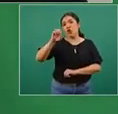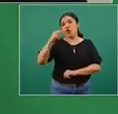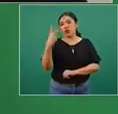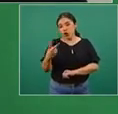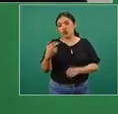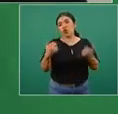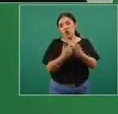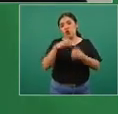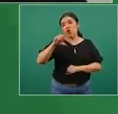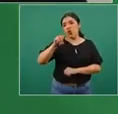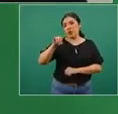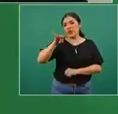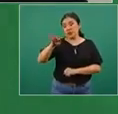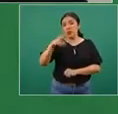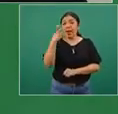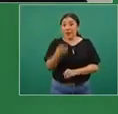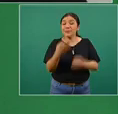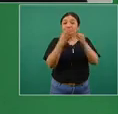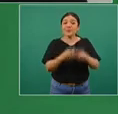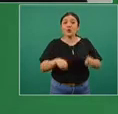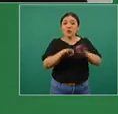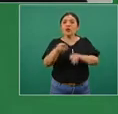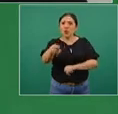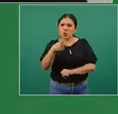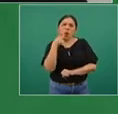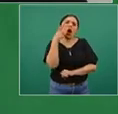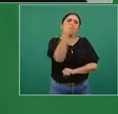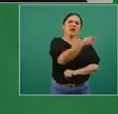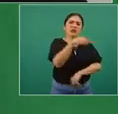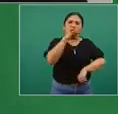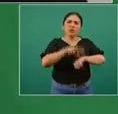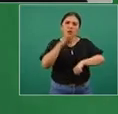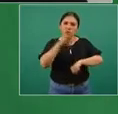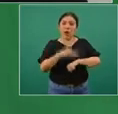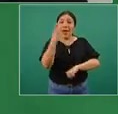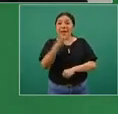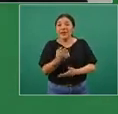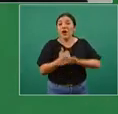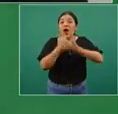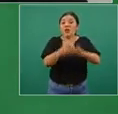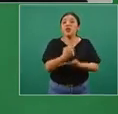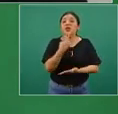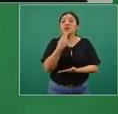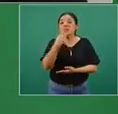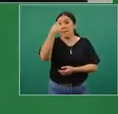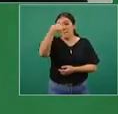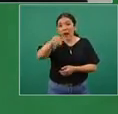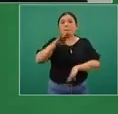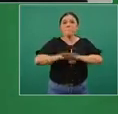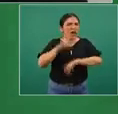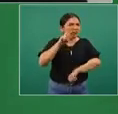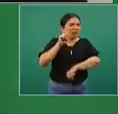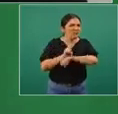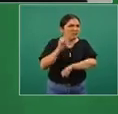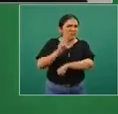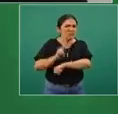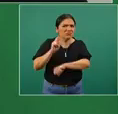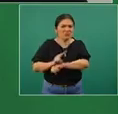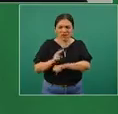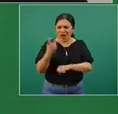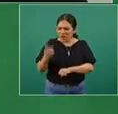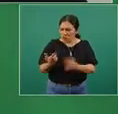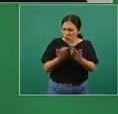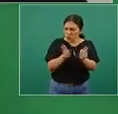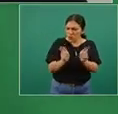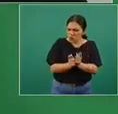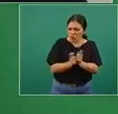y la COVID-19. Entonces es importante expresar el antecedente, esto va a contribuir a la vigilancia de estos grupos